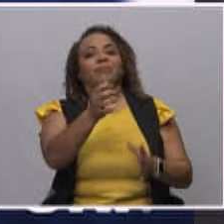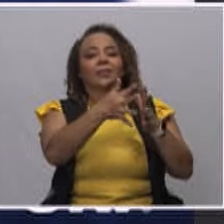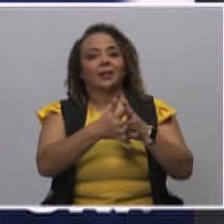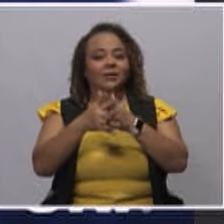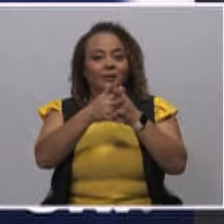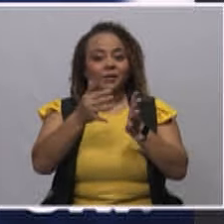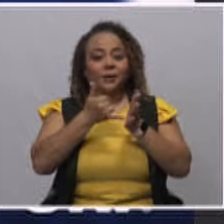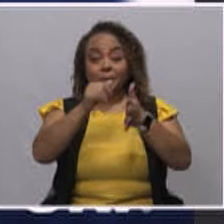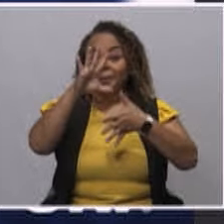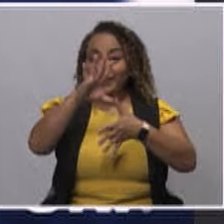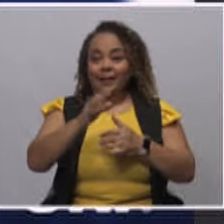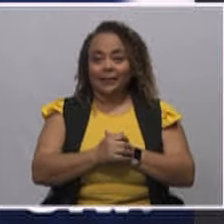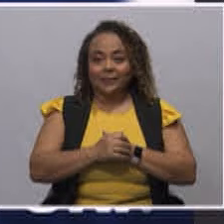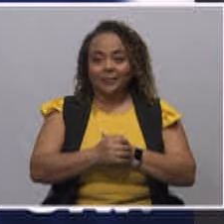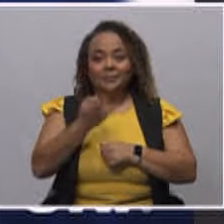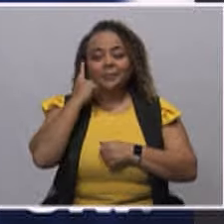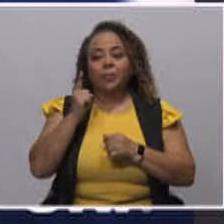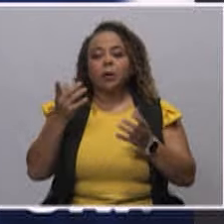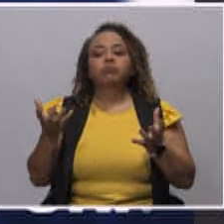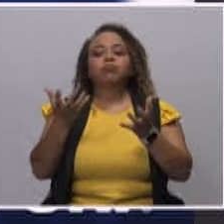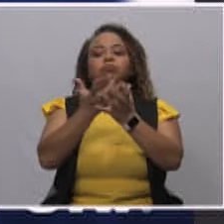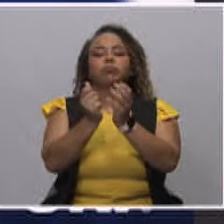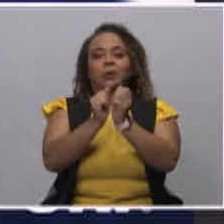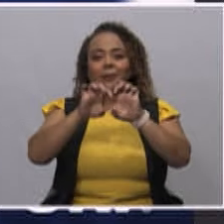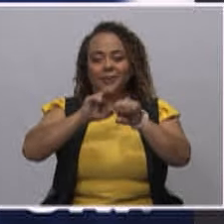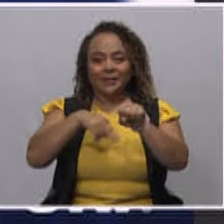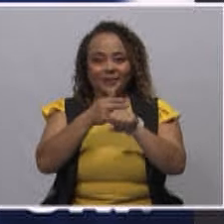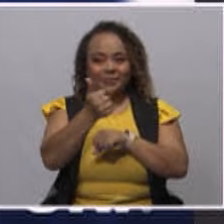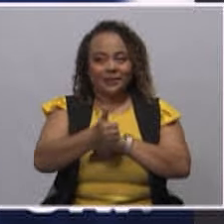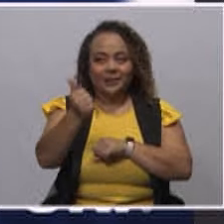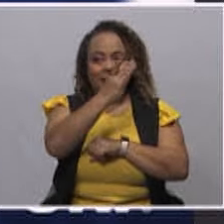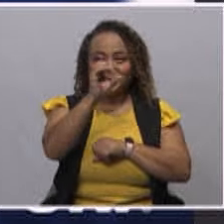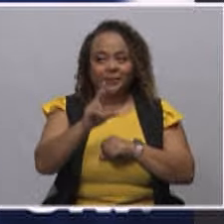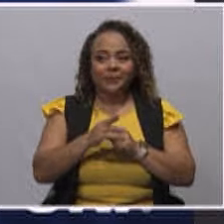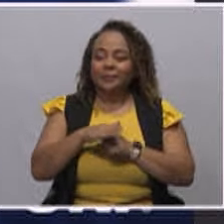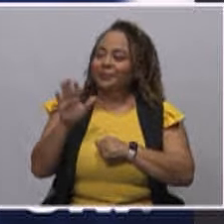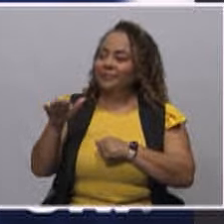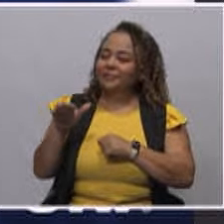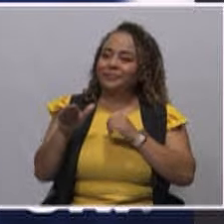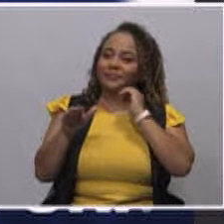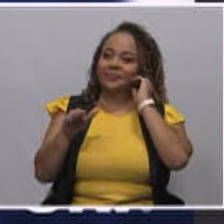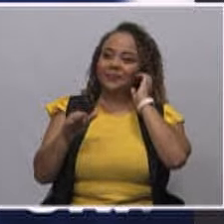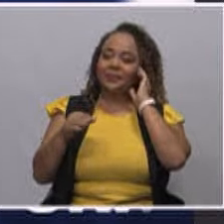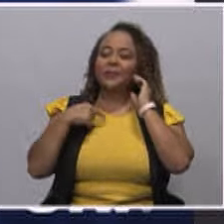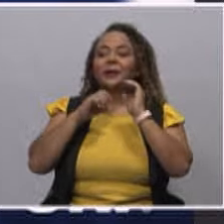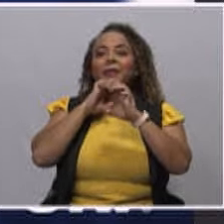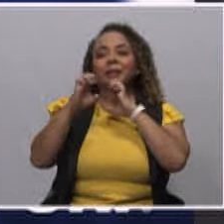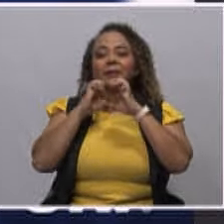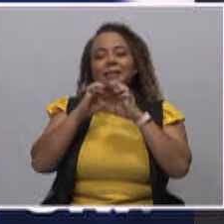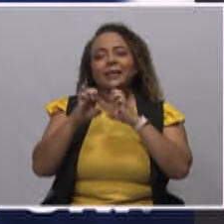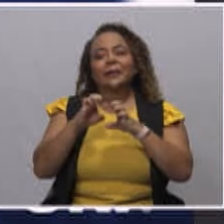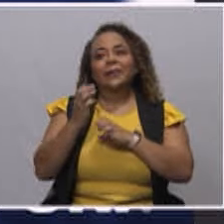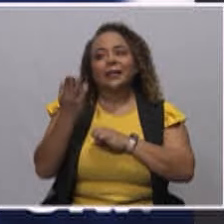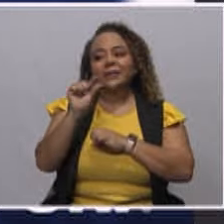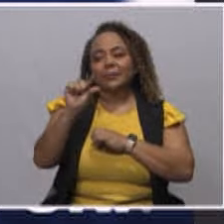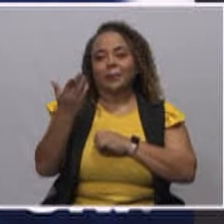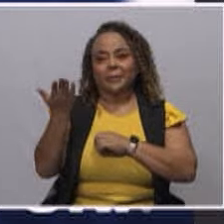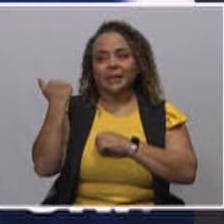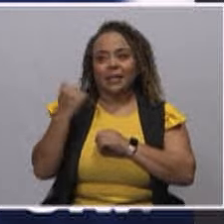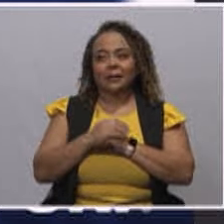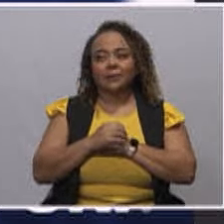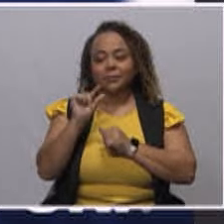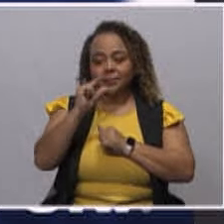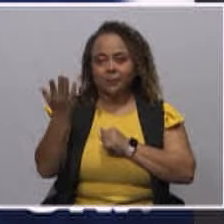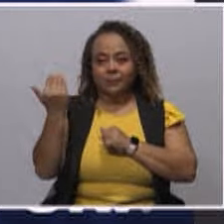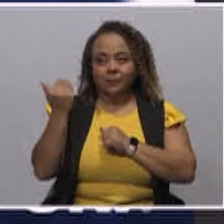Unidos a la Copa América para mezclarse con la selección mayor de Costa Rica Por cierto entrevistada en la semana pasada la